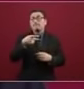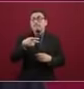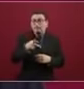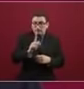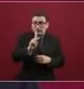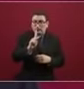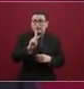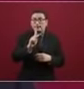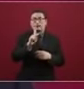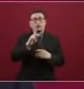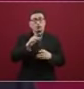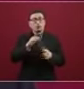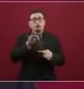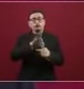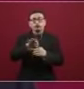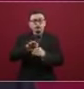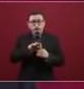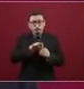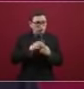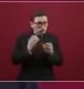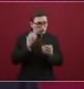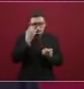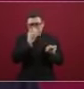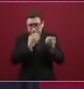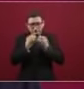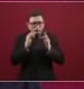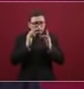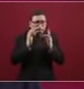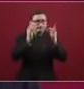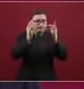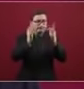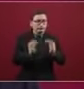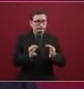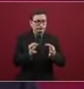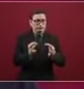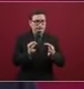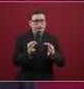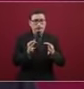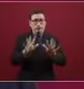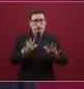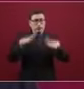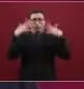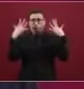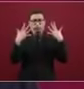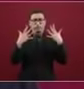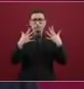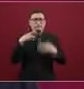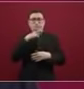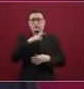la calidad que debemos lograr en el paquete de leyes reglamentarias de la